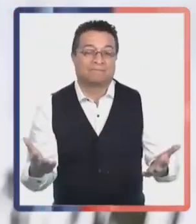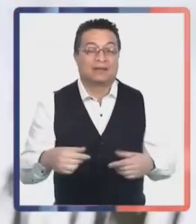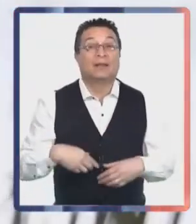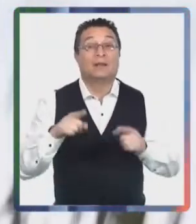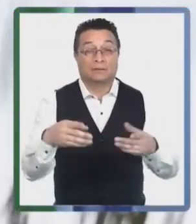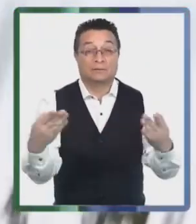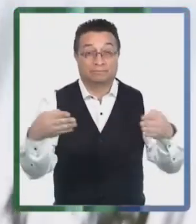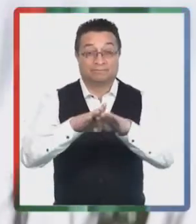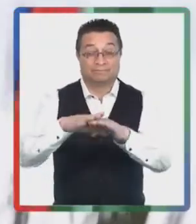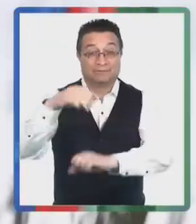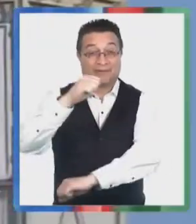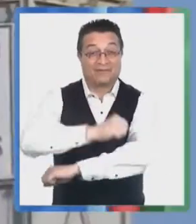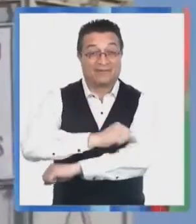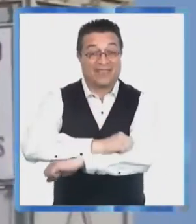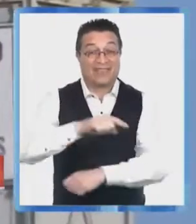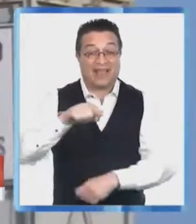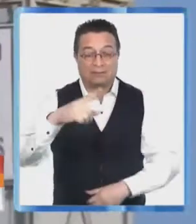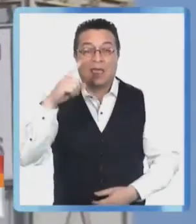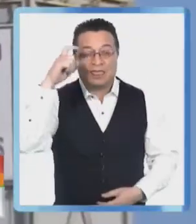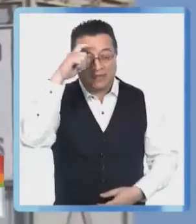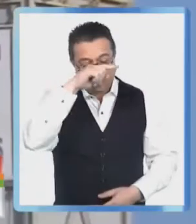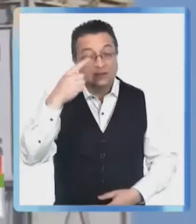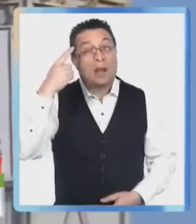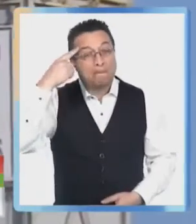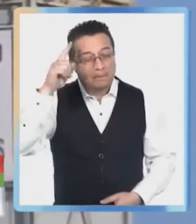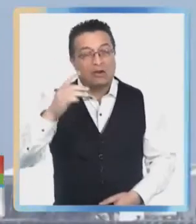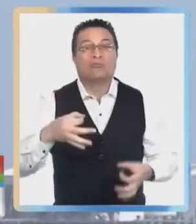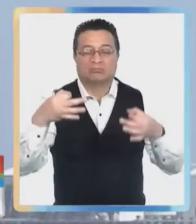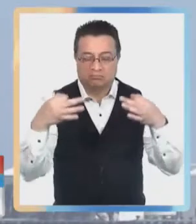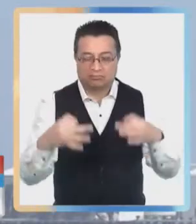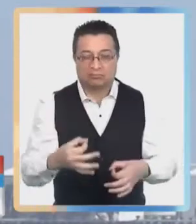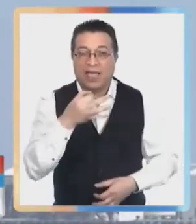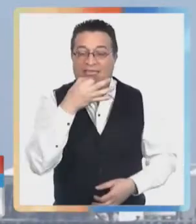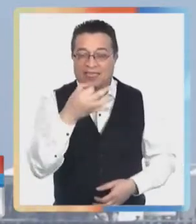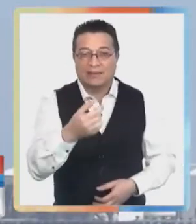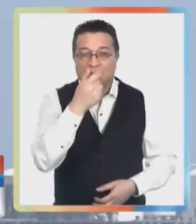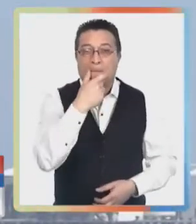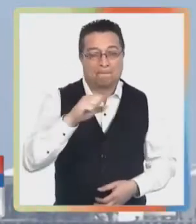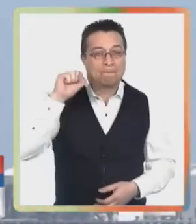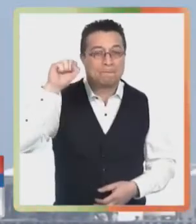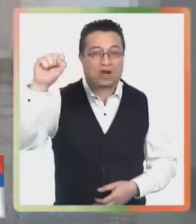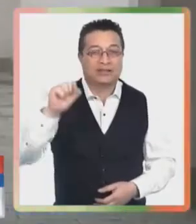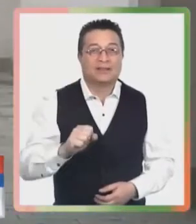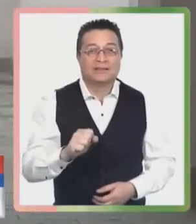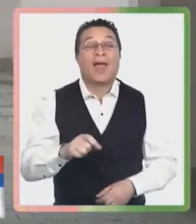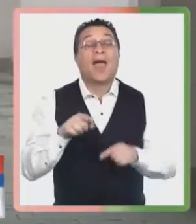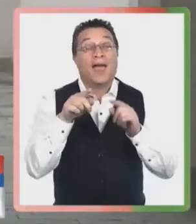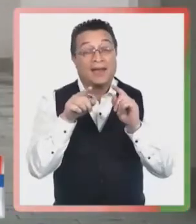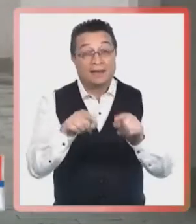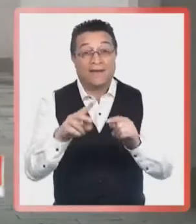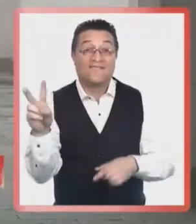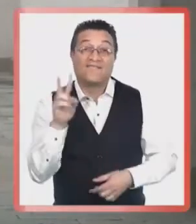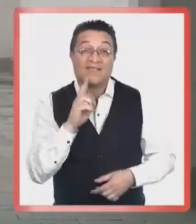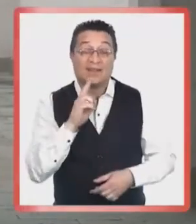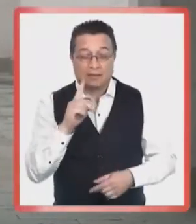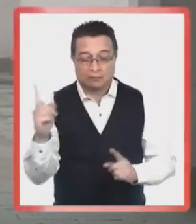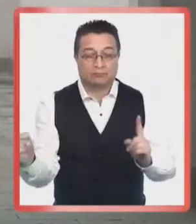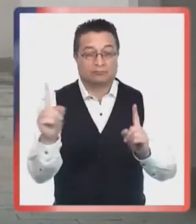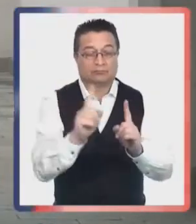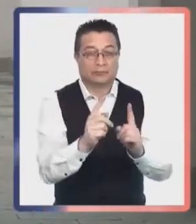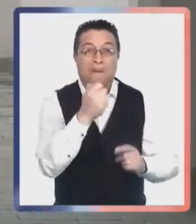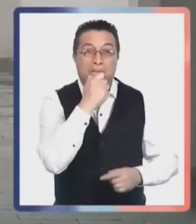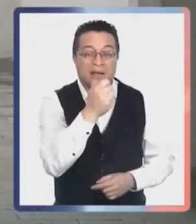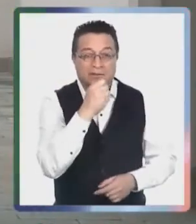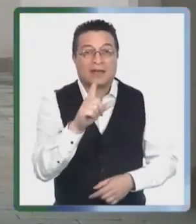Cerrar la fundición de Ventanas fue una decisión difícil pero correcta, dice el presidente Gabriel Boric, que este viernes compareció ante